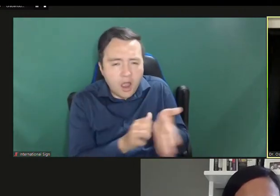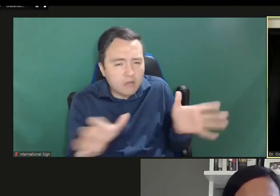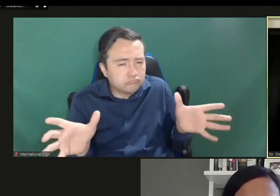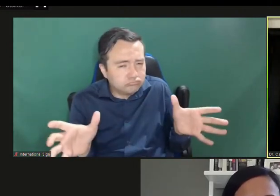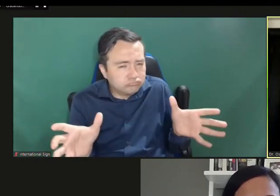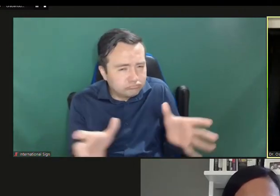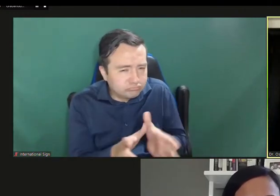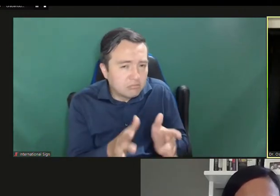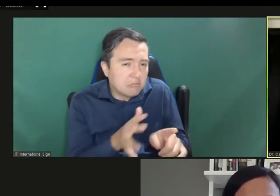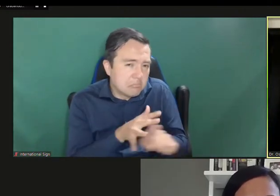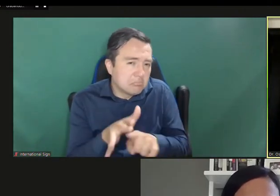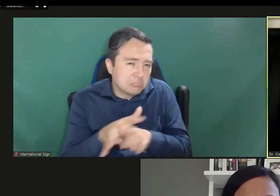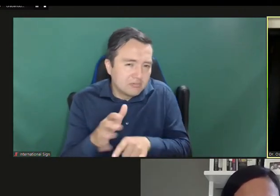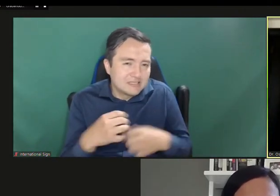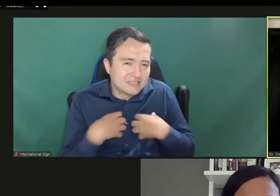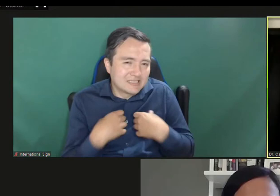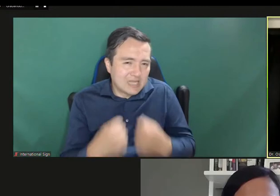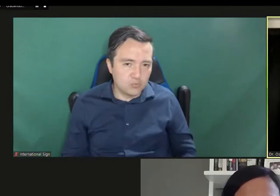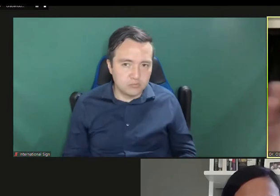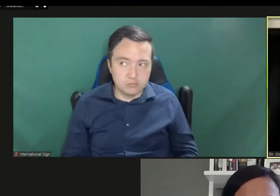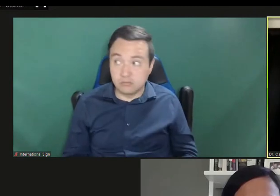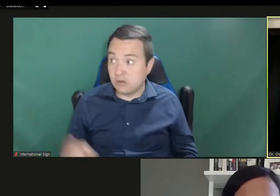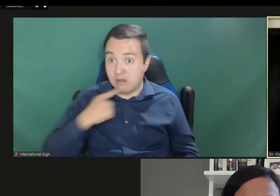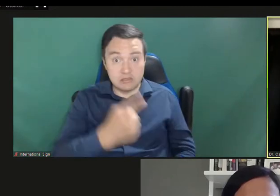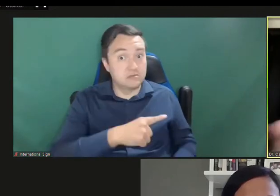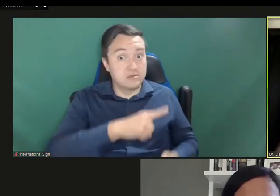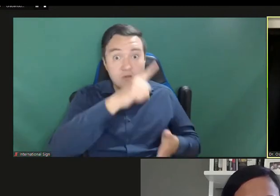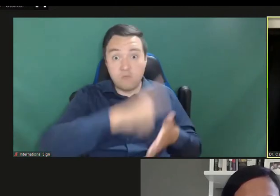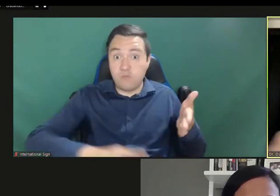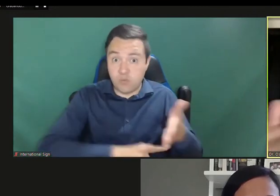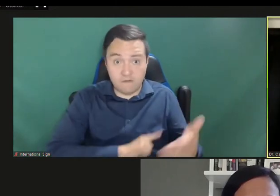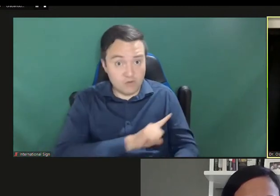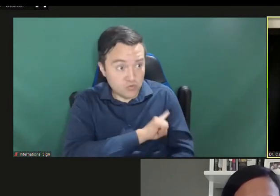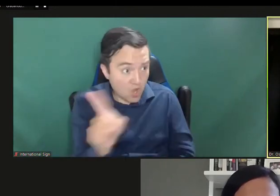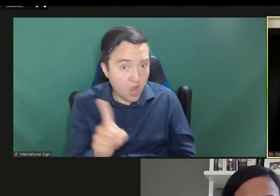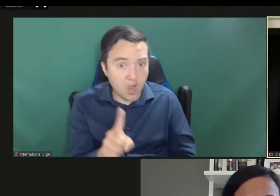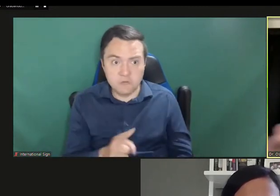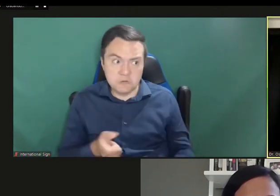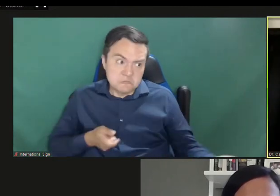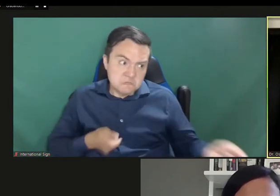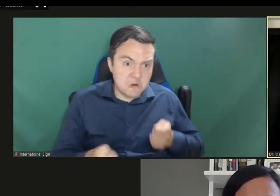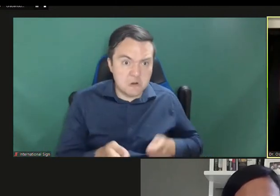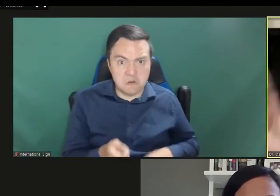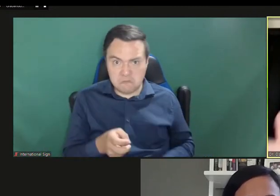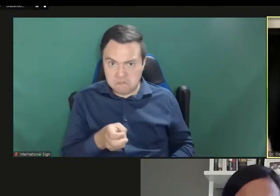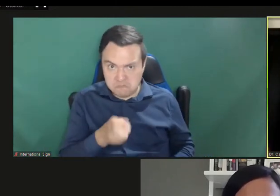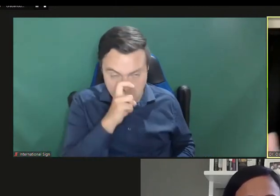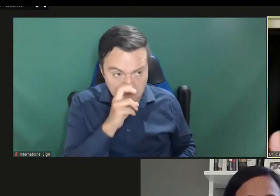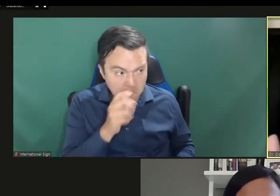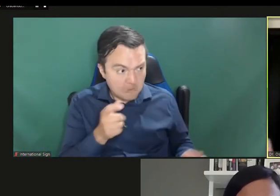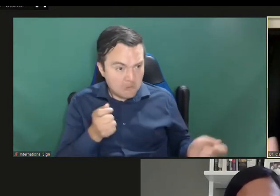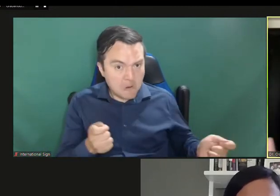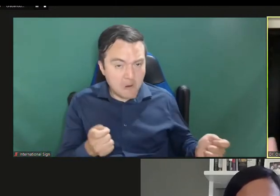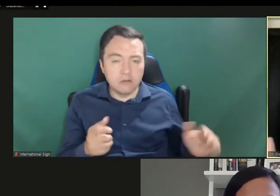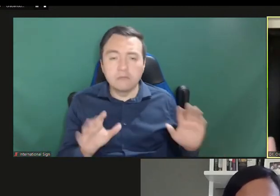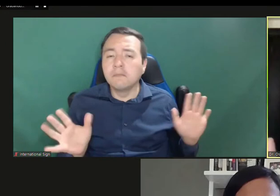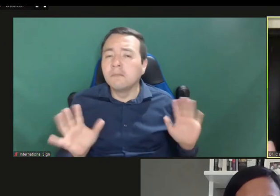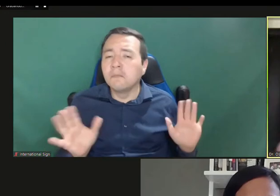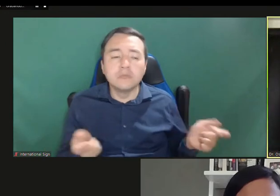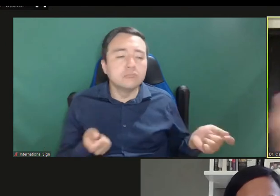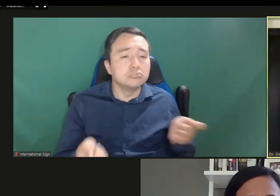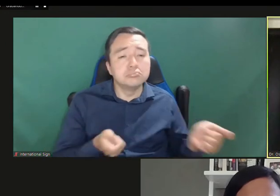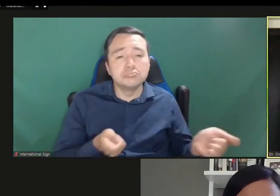salud no los está prohibiendo no está haciendo medidas arbitrarias sino que está desestimando su consumo y entra dentro de esa idea de crear un mercado